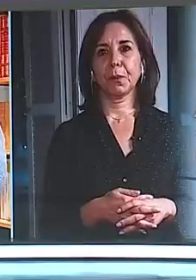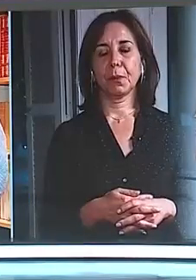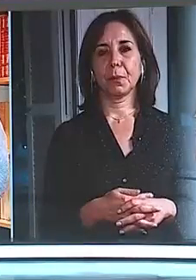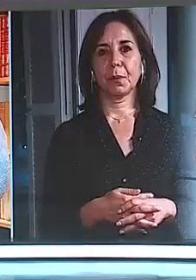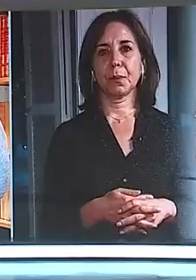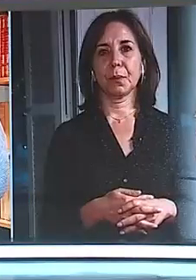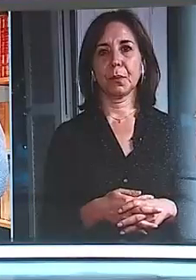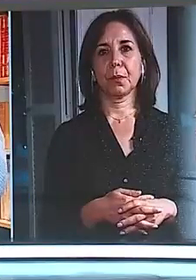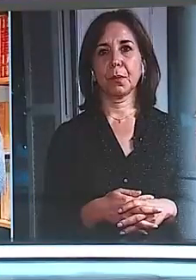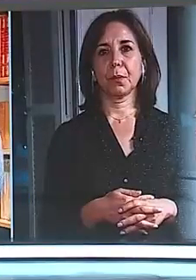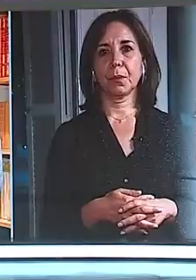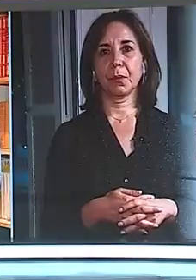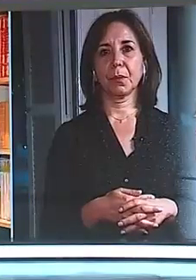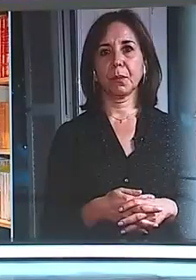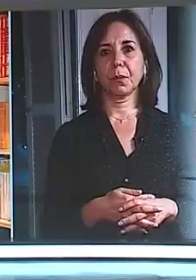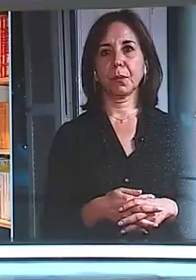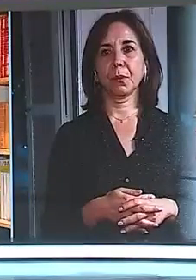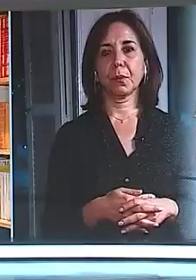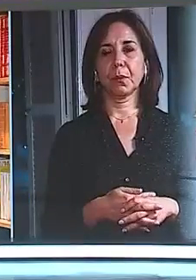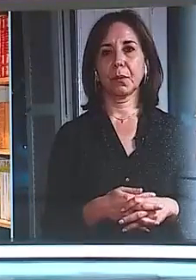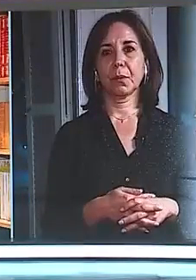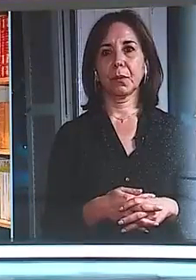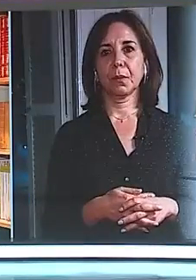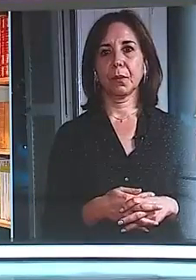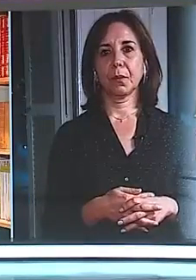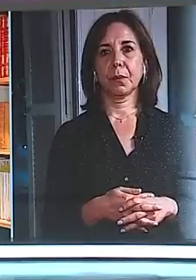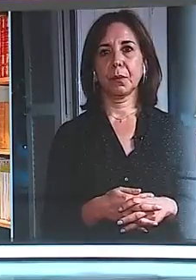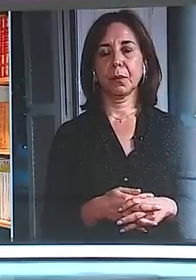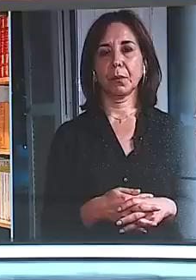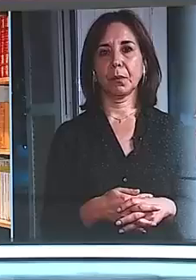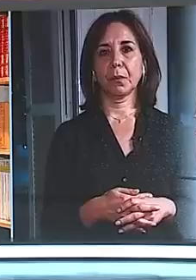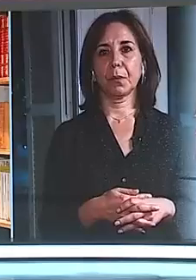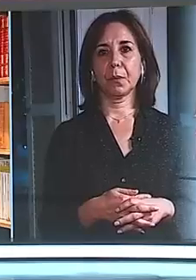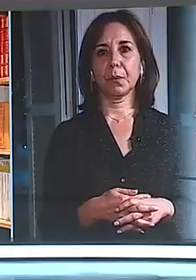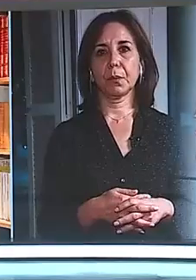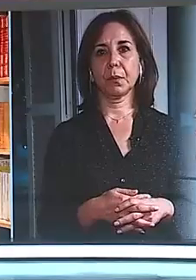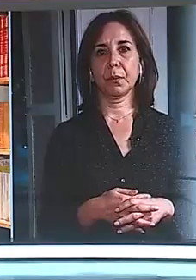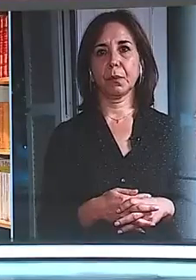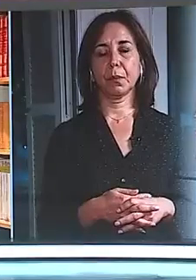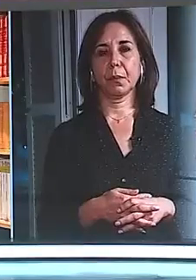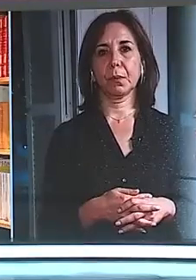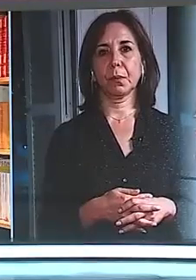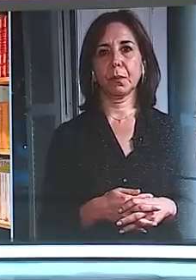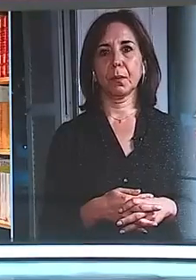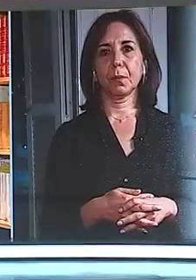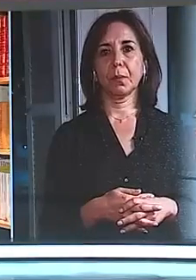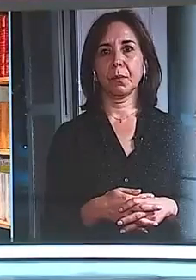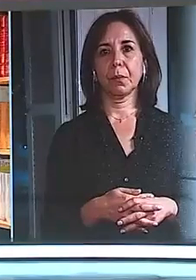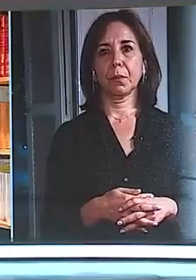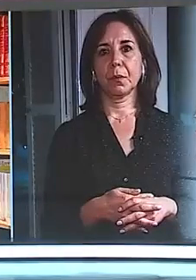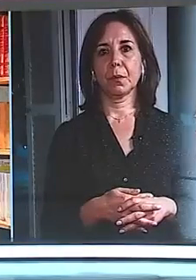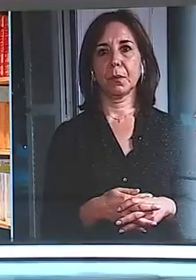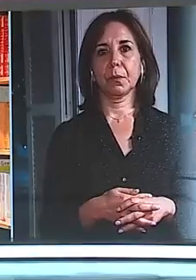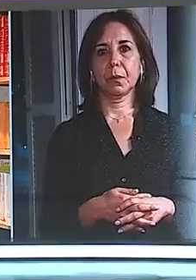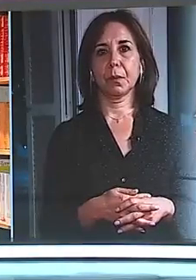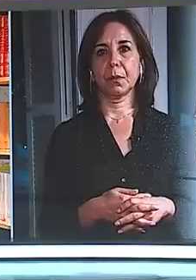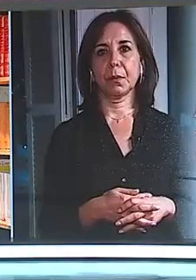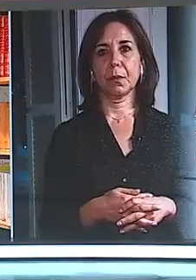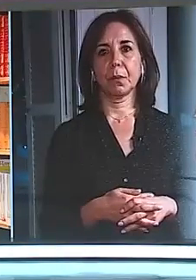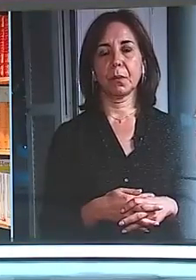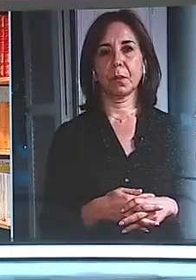sus convicciones para acercarse al centro y para parecerse cada vez más a un candidato de derecha, es lo que ha dicho José Antonio Kass. ¿De qué